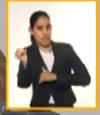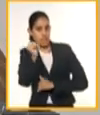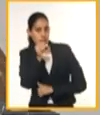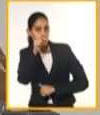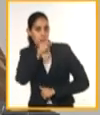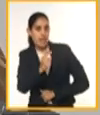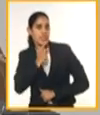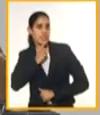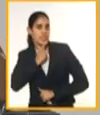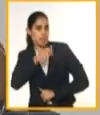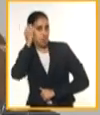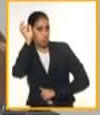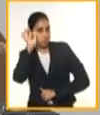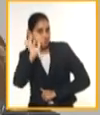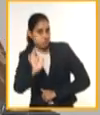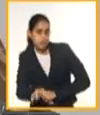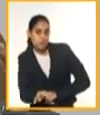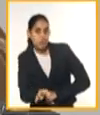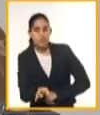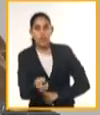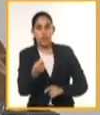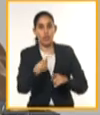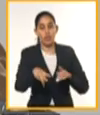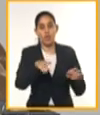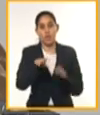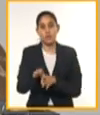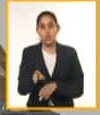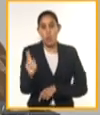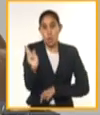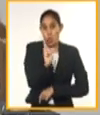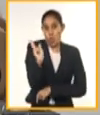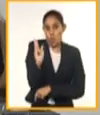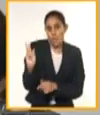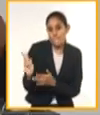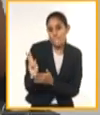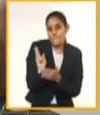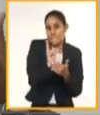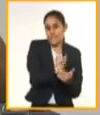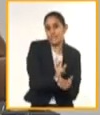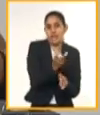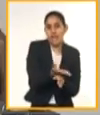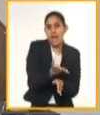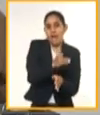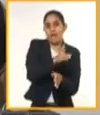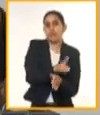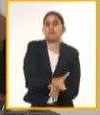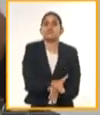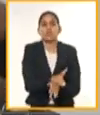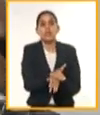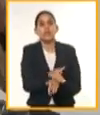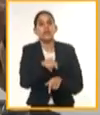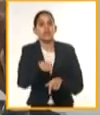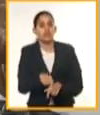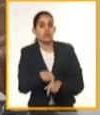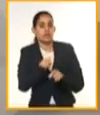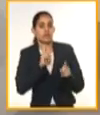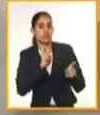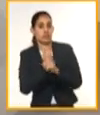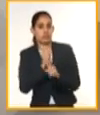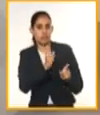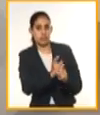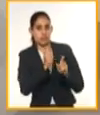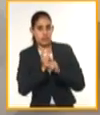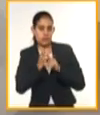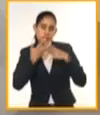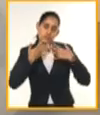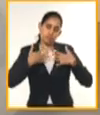de mencionar, Starmer, habían hecho visitas previas, habían tratado de aplacar un poco. De